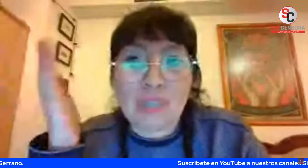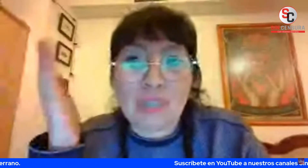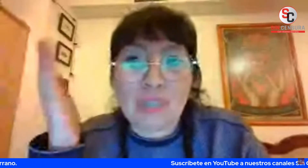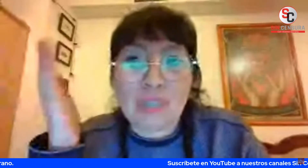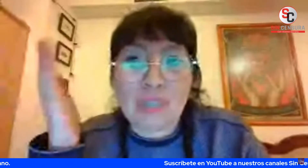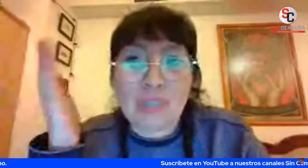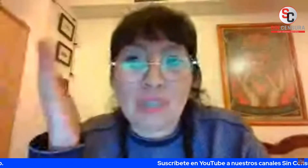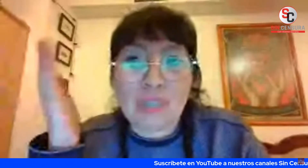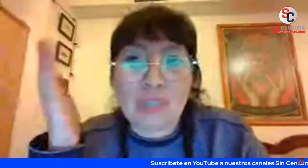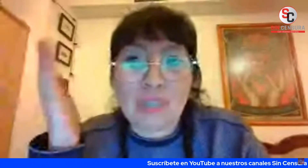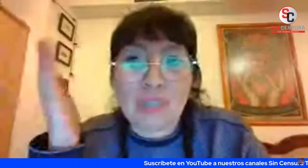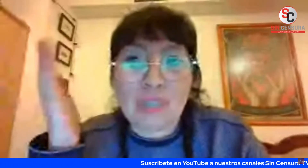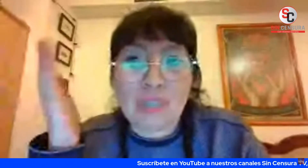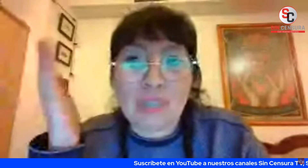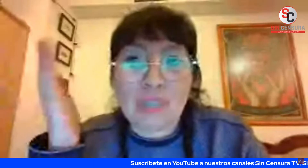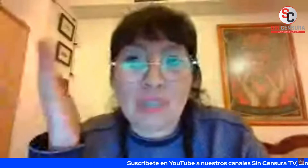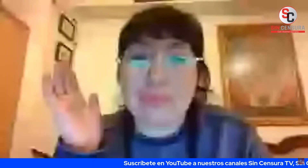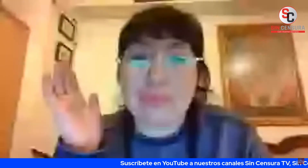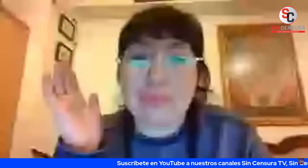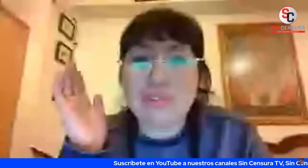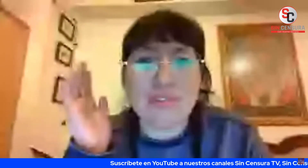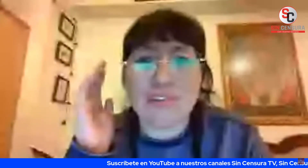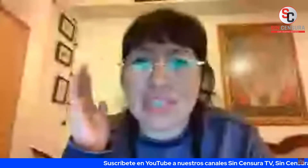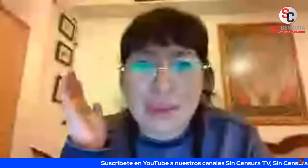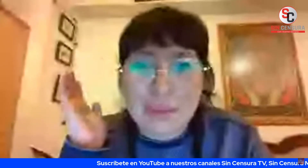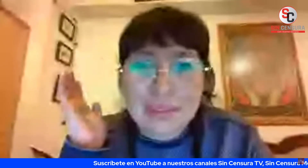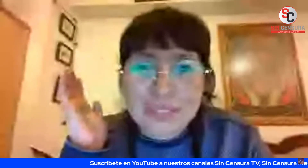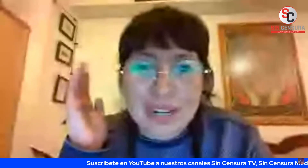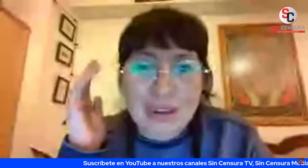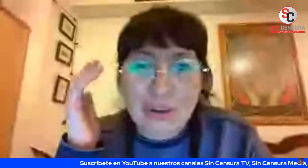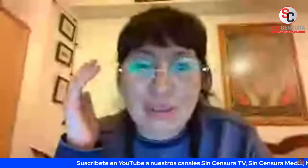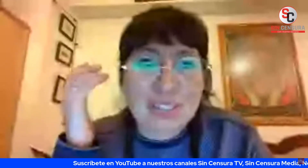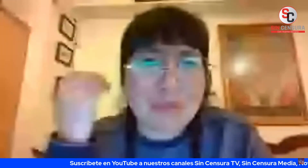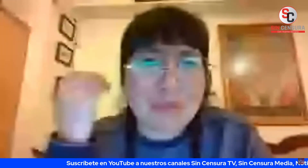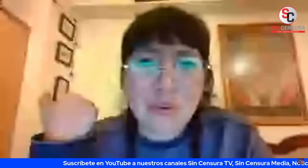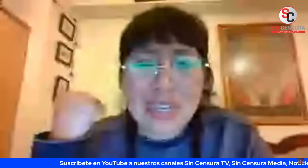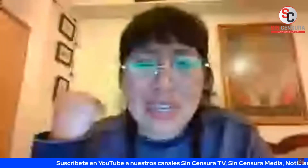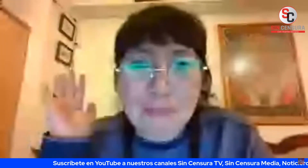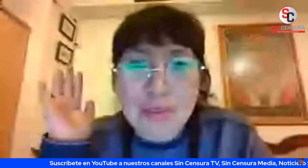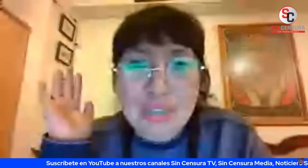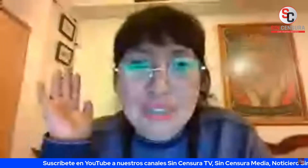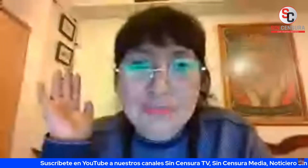otros momentos, no siempre. Recordemos en México ejemplos de lo que hoy ya